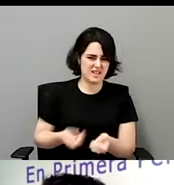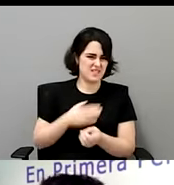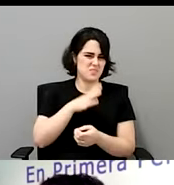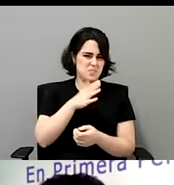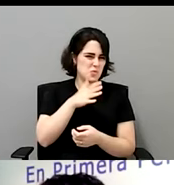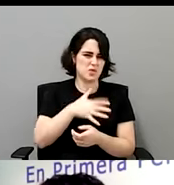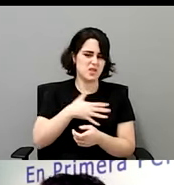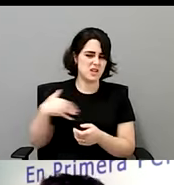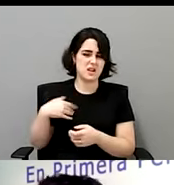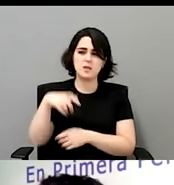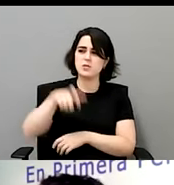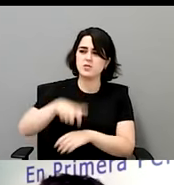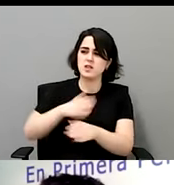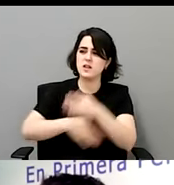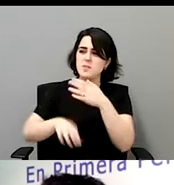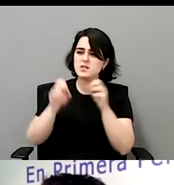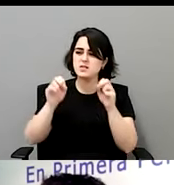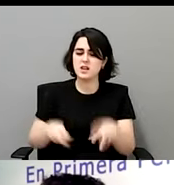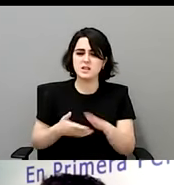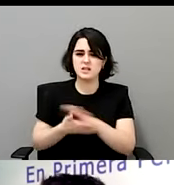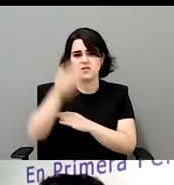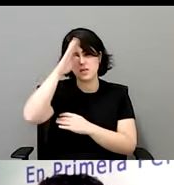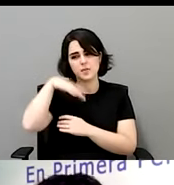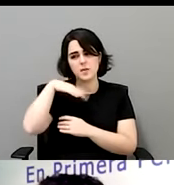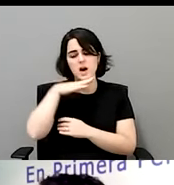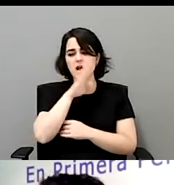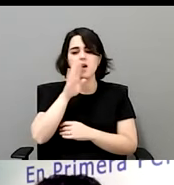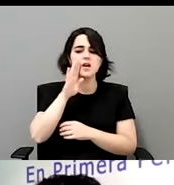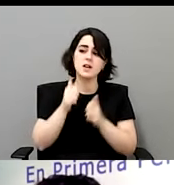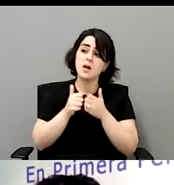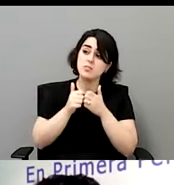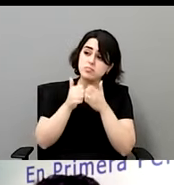sin discapacidad va con sus padres a todos sitios.